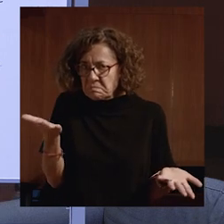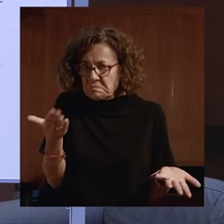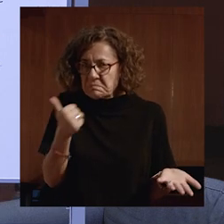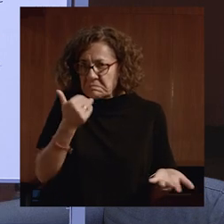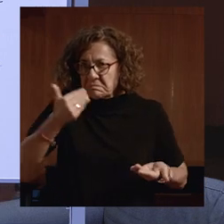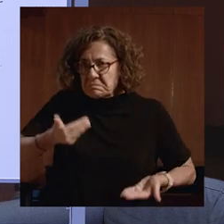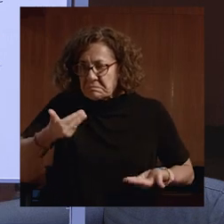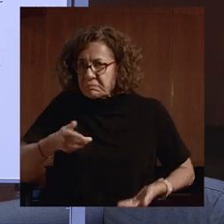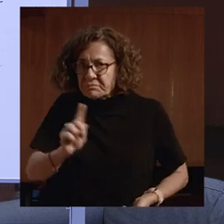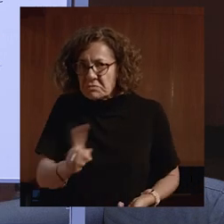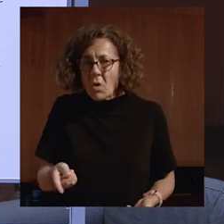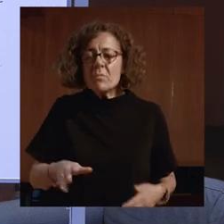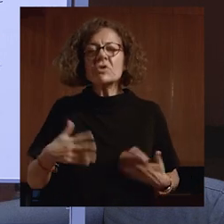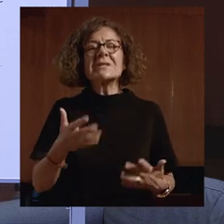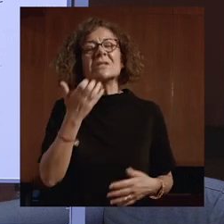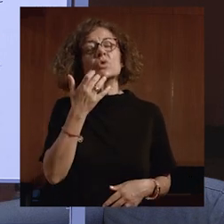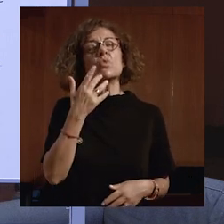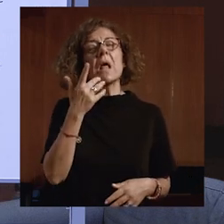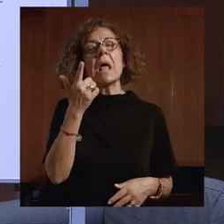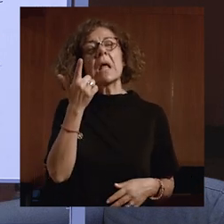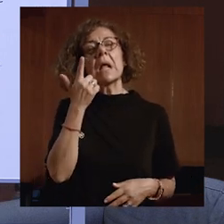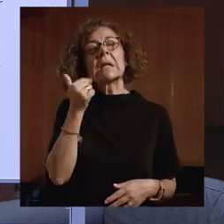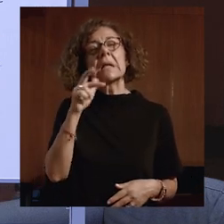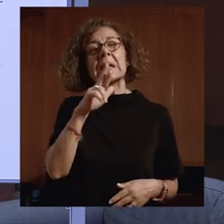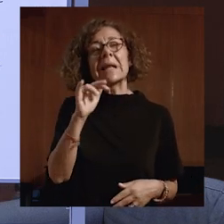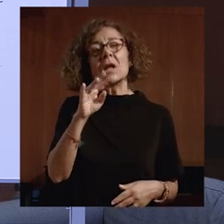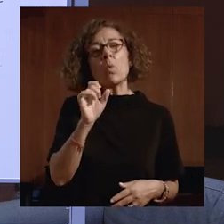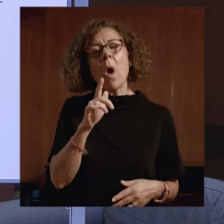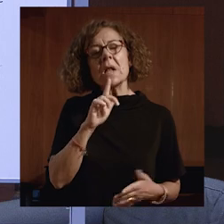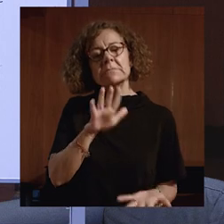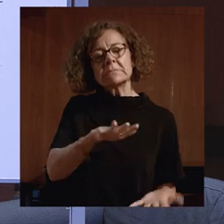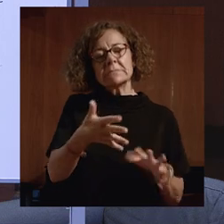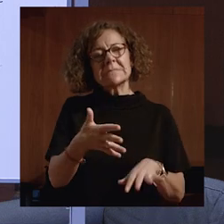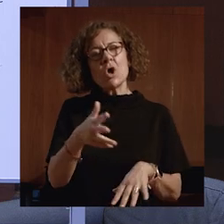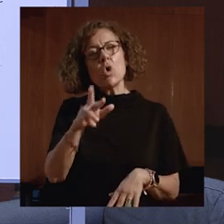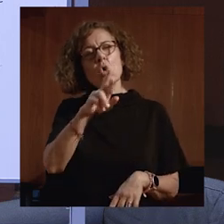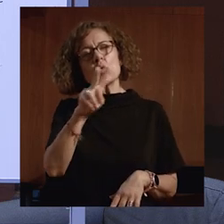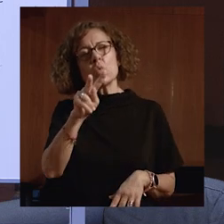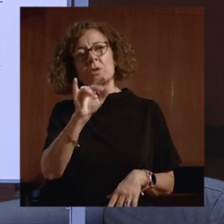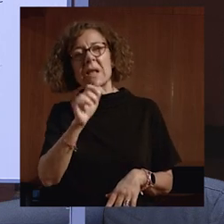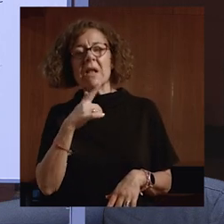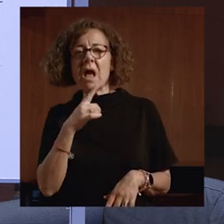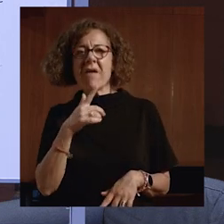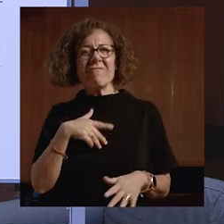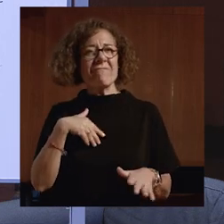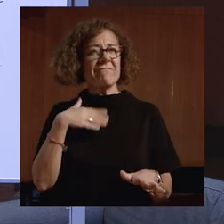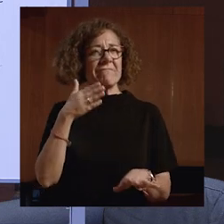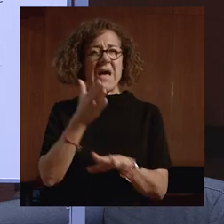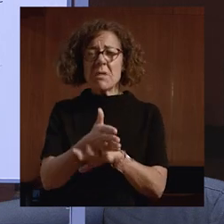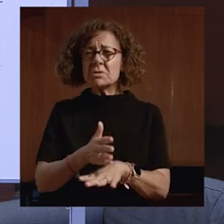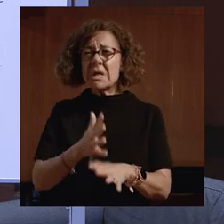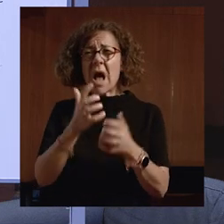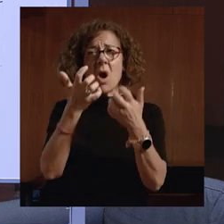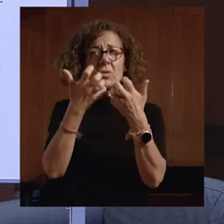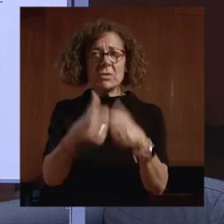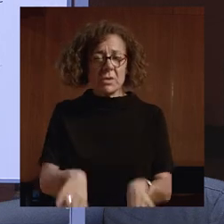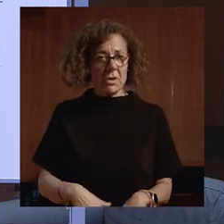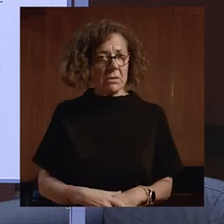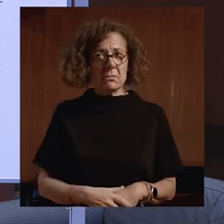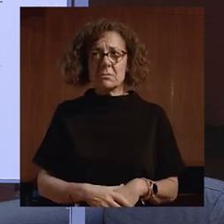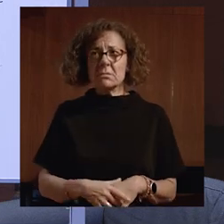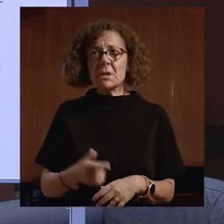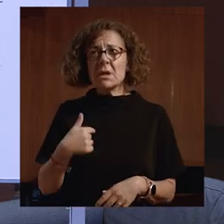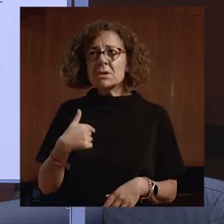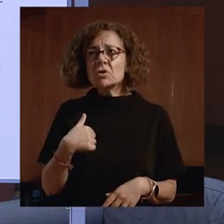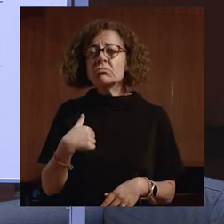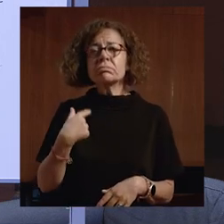Entonces, cuando un ritual se convierte en rutina y vamos como un mero automatismo, ¿no? Es como un tic. Yo soy una persona más